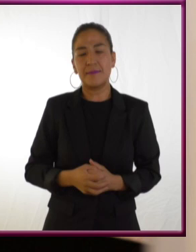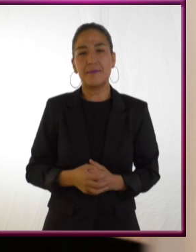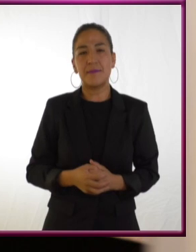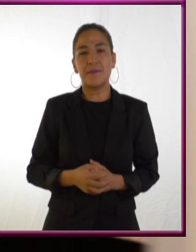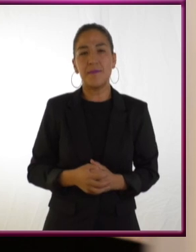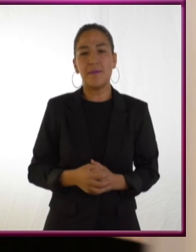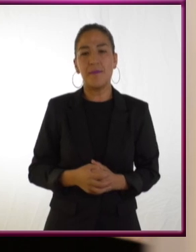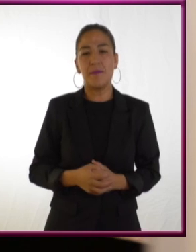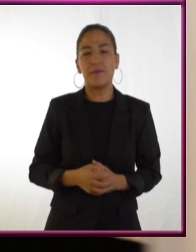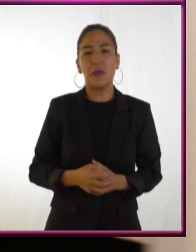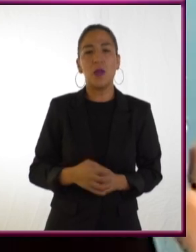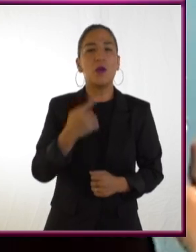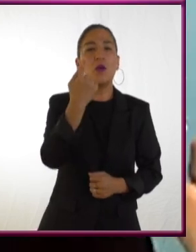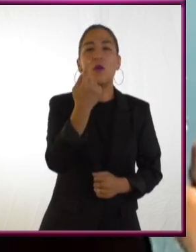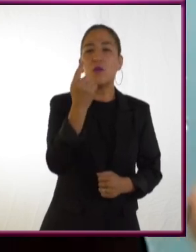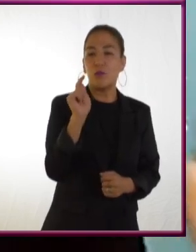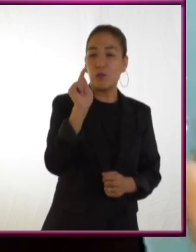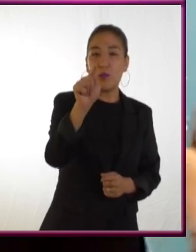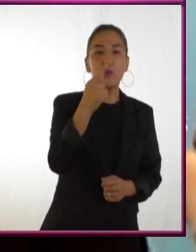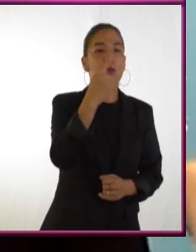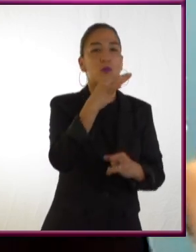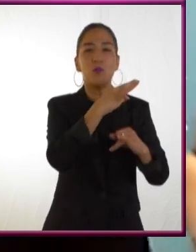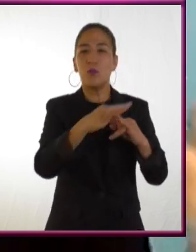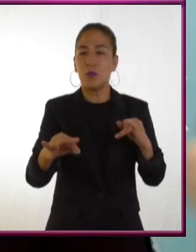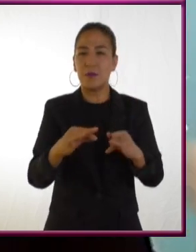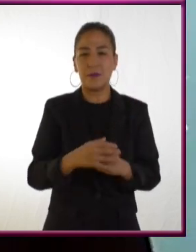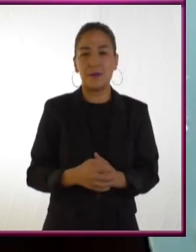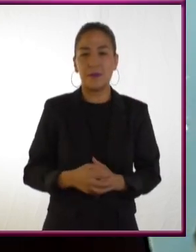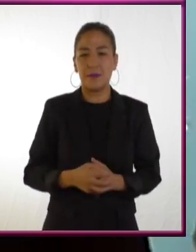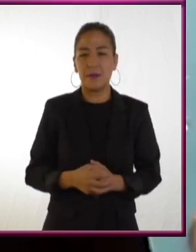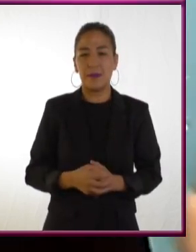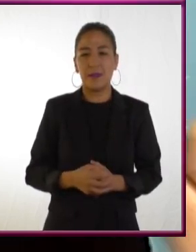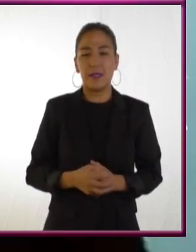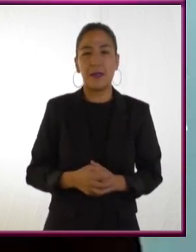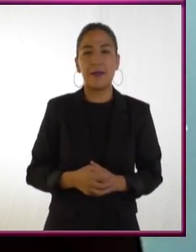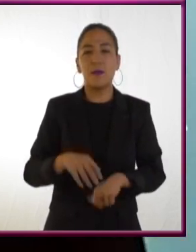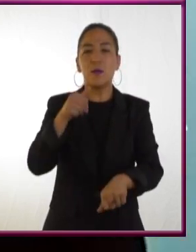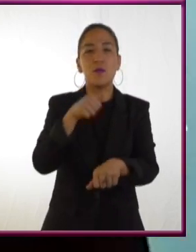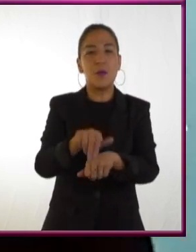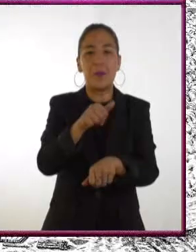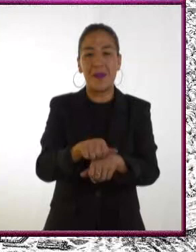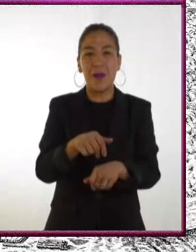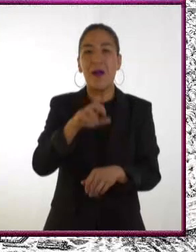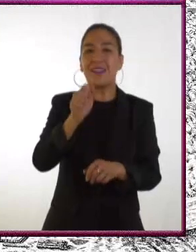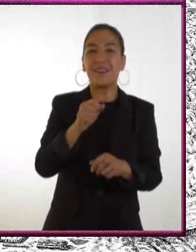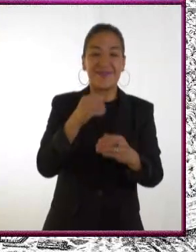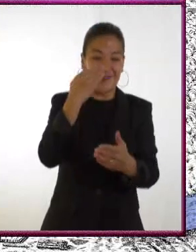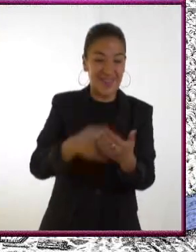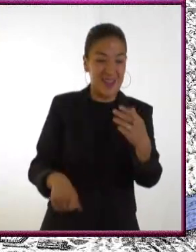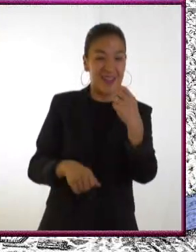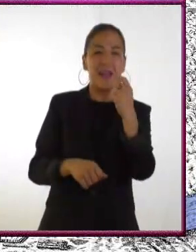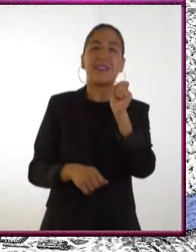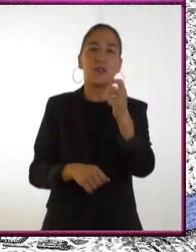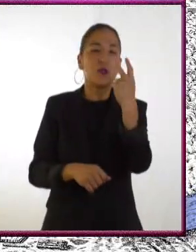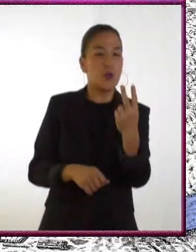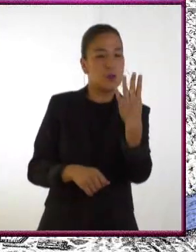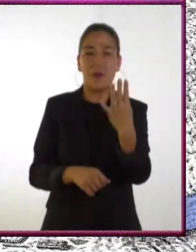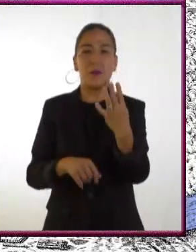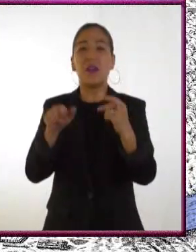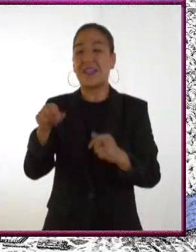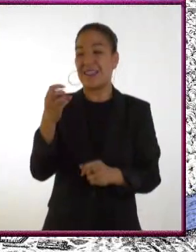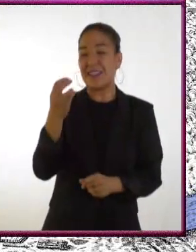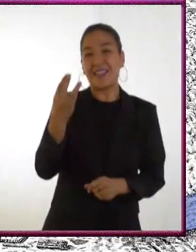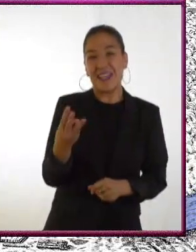tenemos solamente un punto inicial y un punto final con puentes de número impar, podemos simplemente hacer el